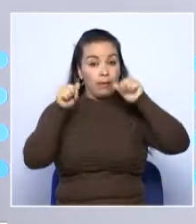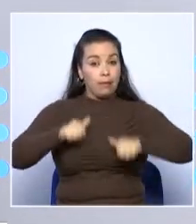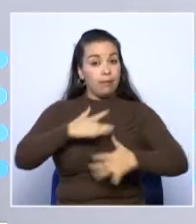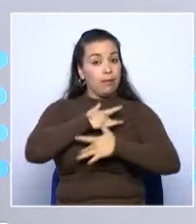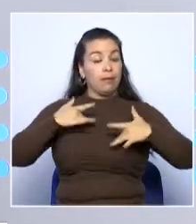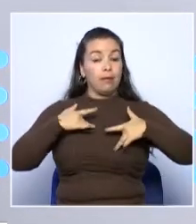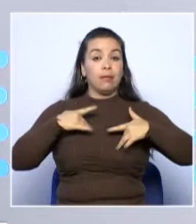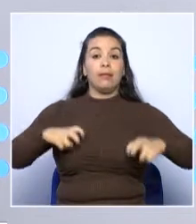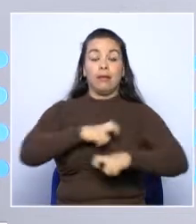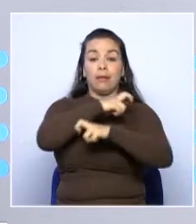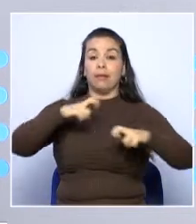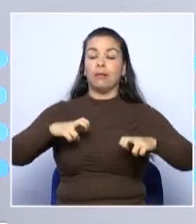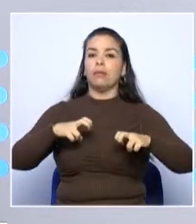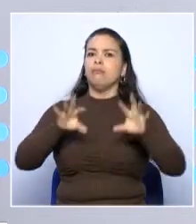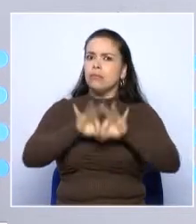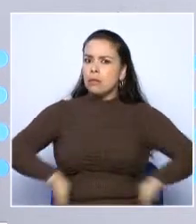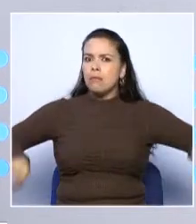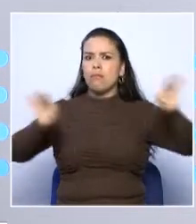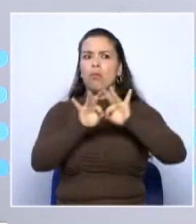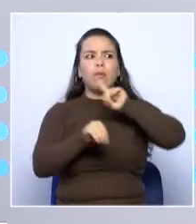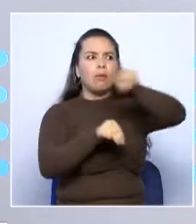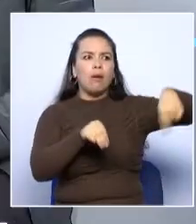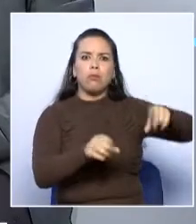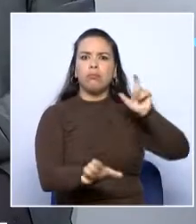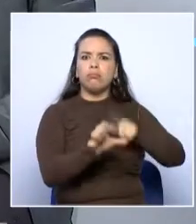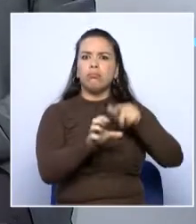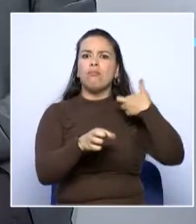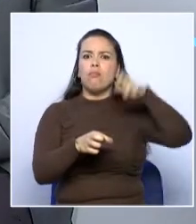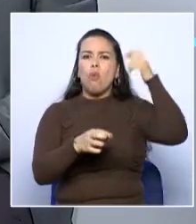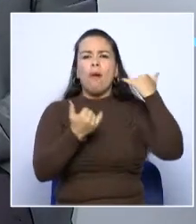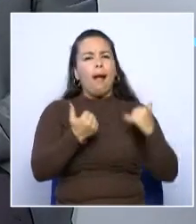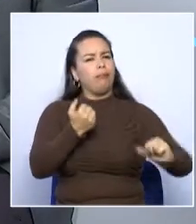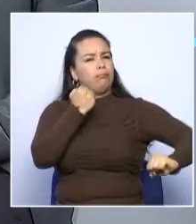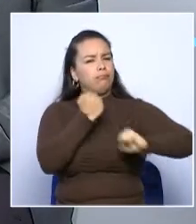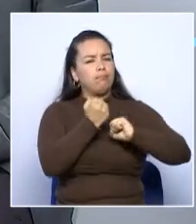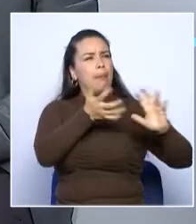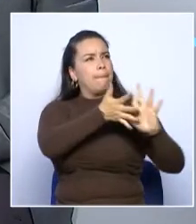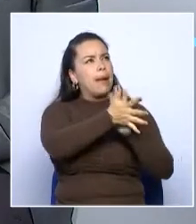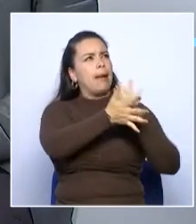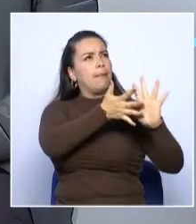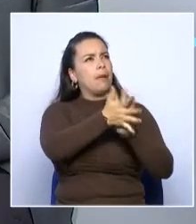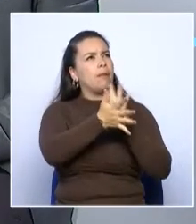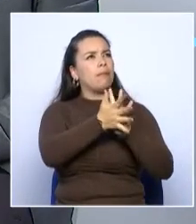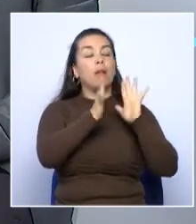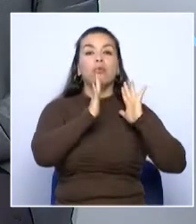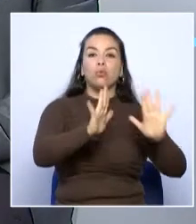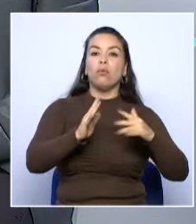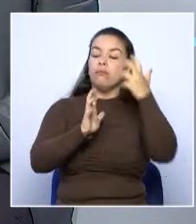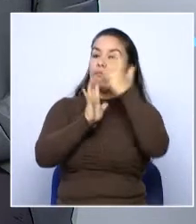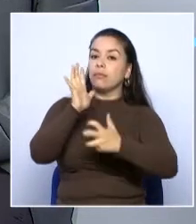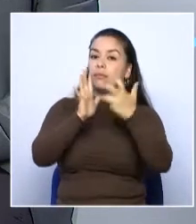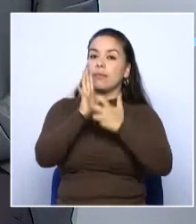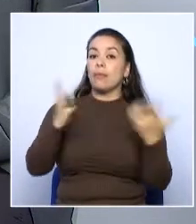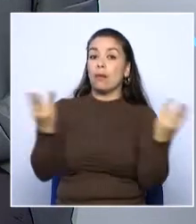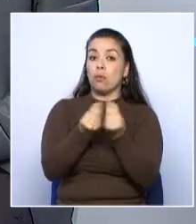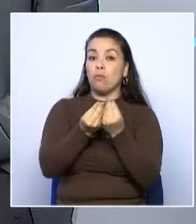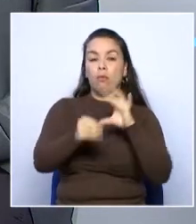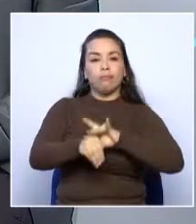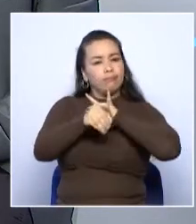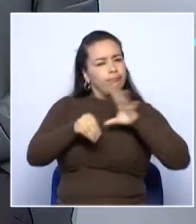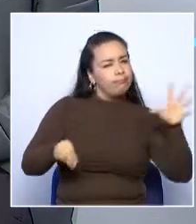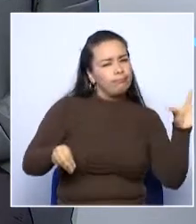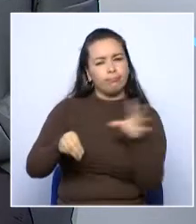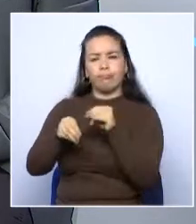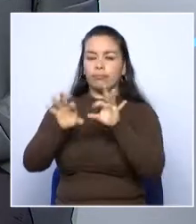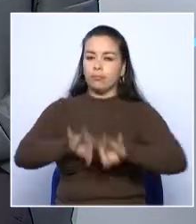motivo de alegría contar con profesionales como ellos. Ellos nos van a estar apoyando en la parte de diagnóstico con el grupo de médicos